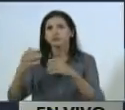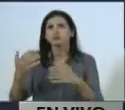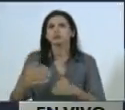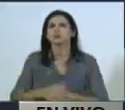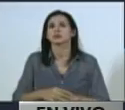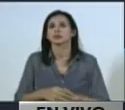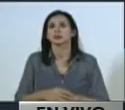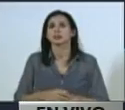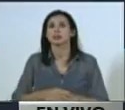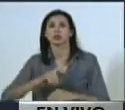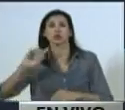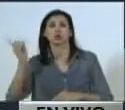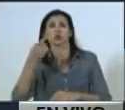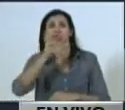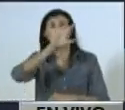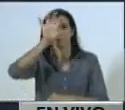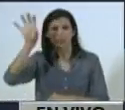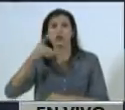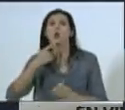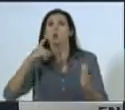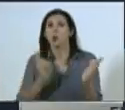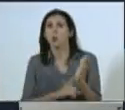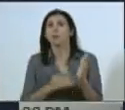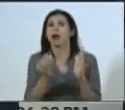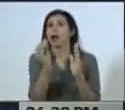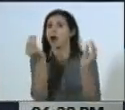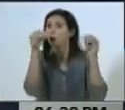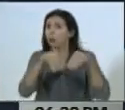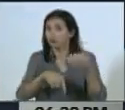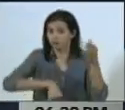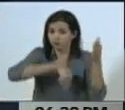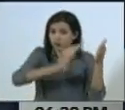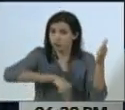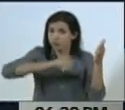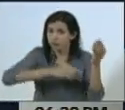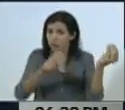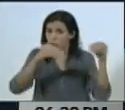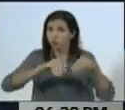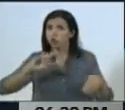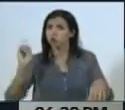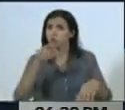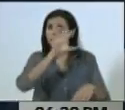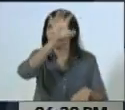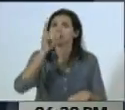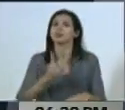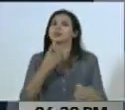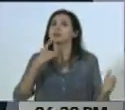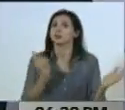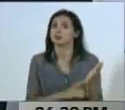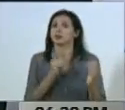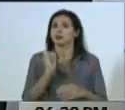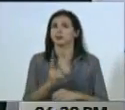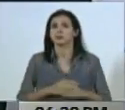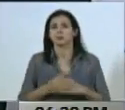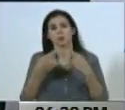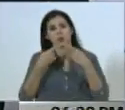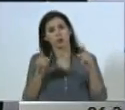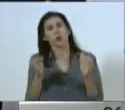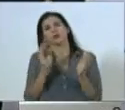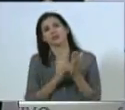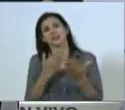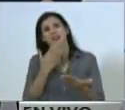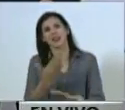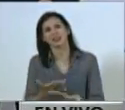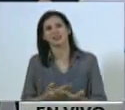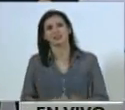estricta entre todos los signatarios de este acuerdo histórico. Así que públicamente, una vez más, le doy las